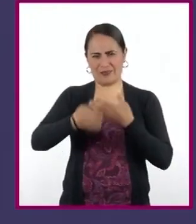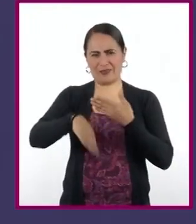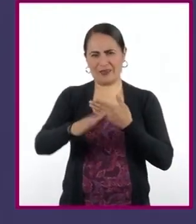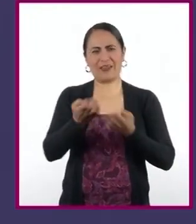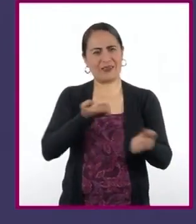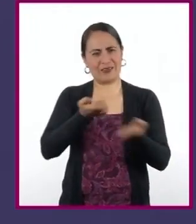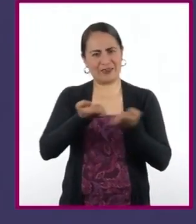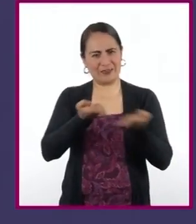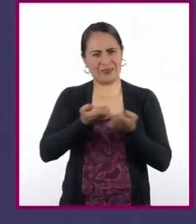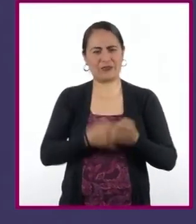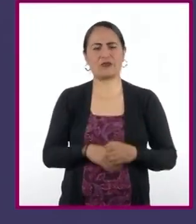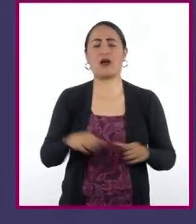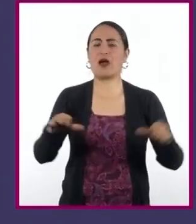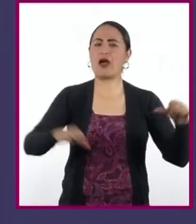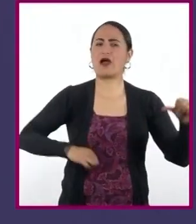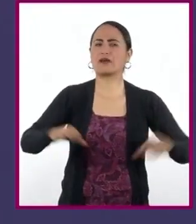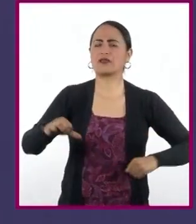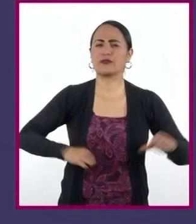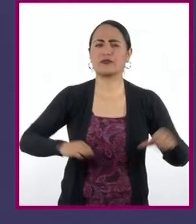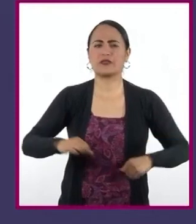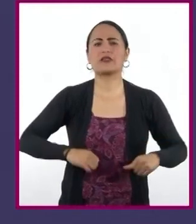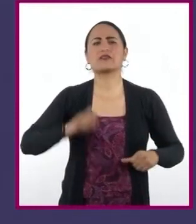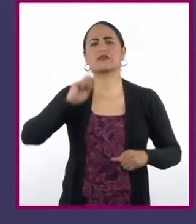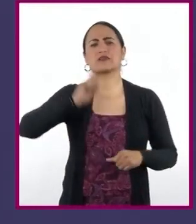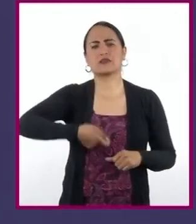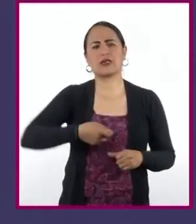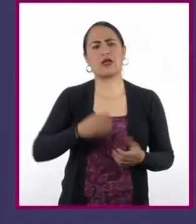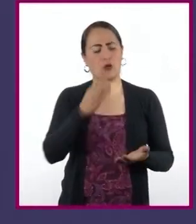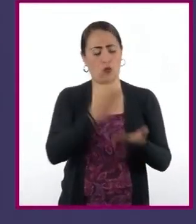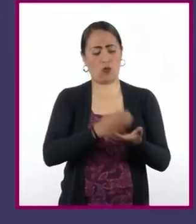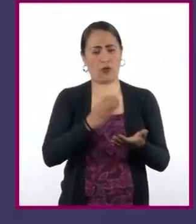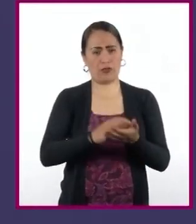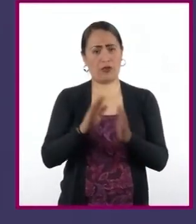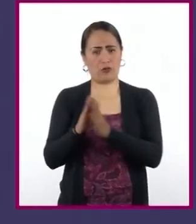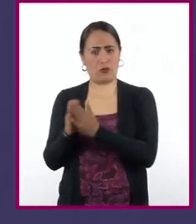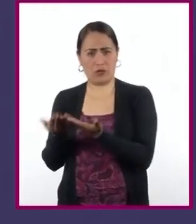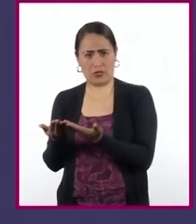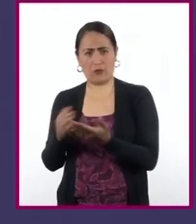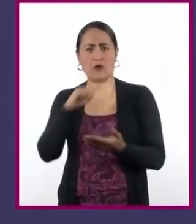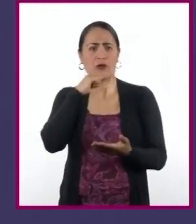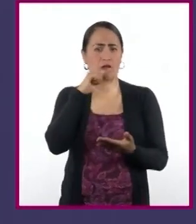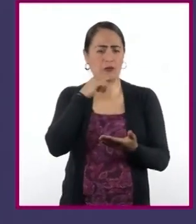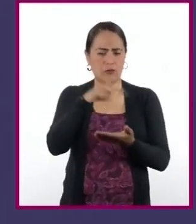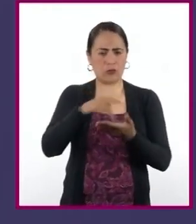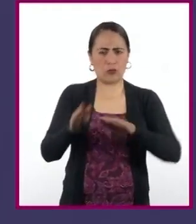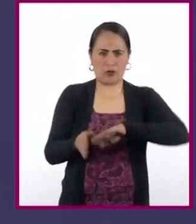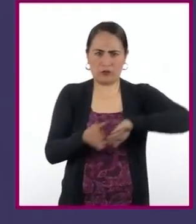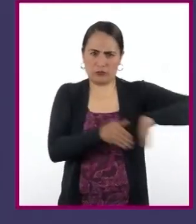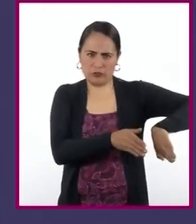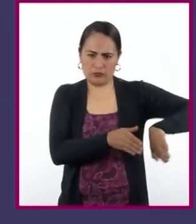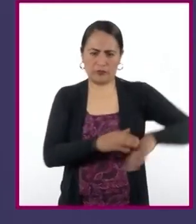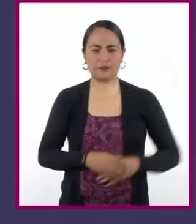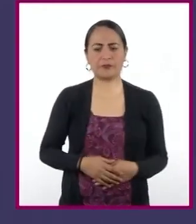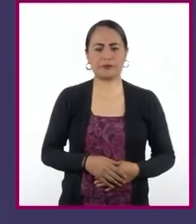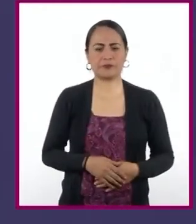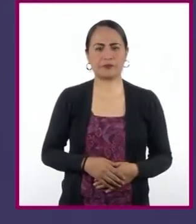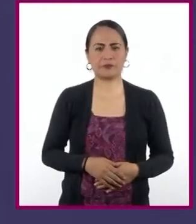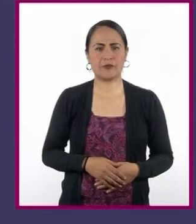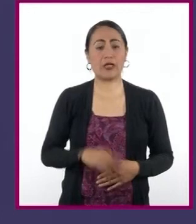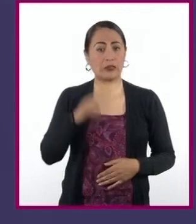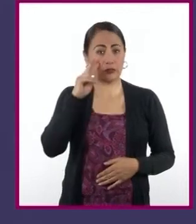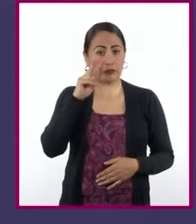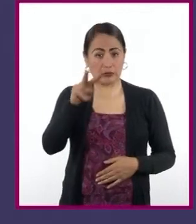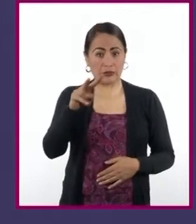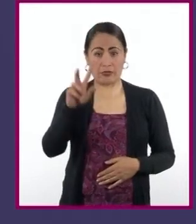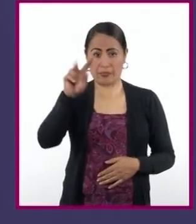Para realizar esta actividad, les recomiendo que dejen a un lado cuaderno, libro, lápiz o bolígrafo. No aparten su vista de la